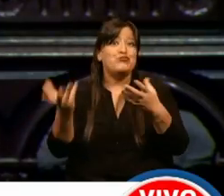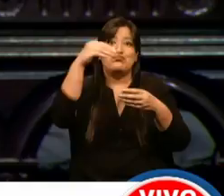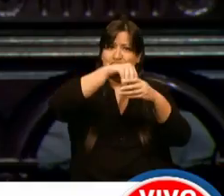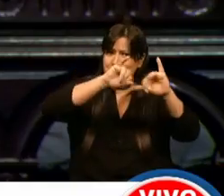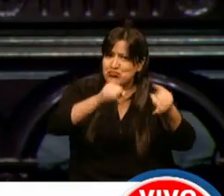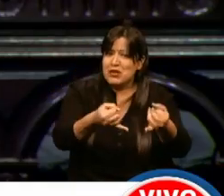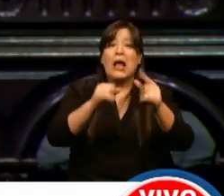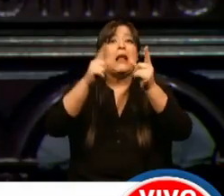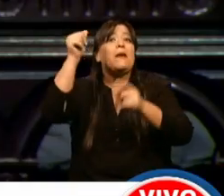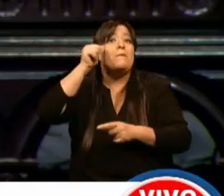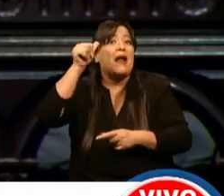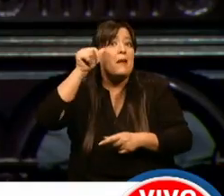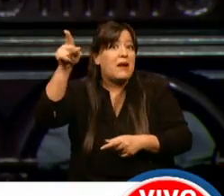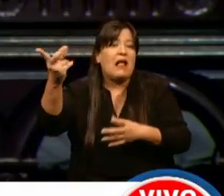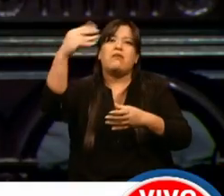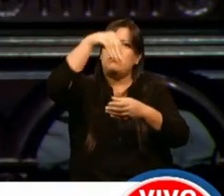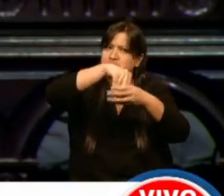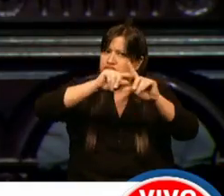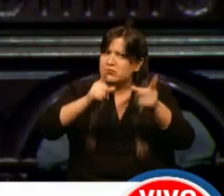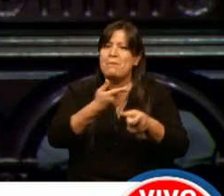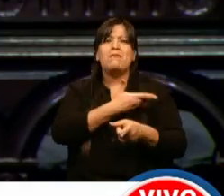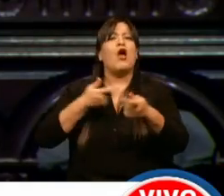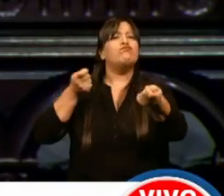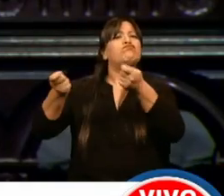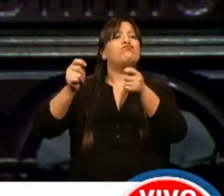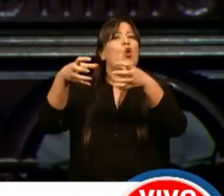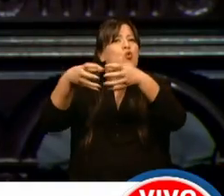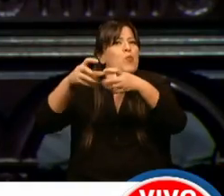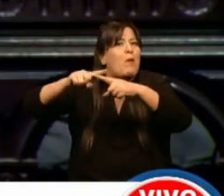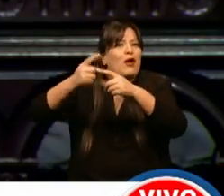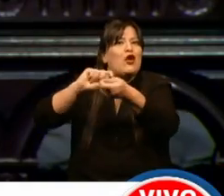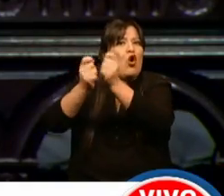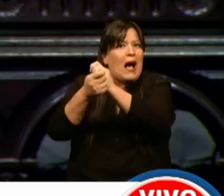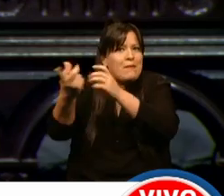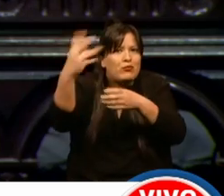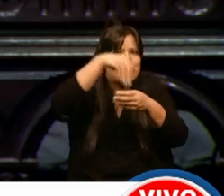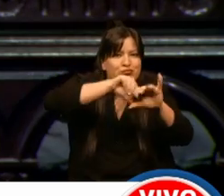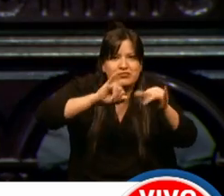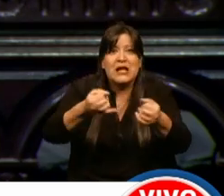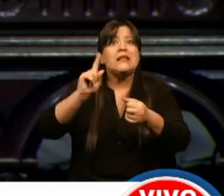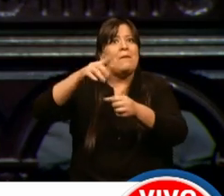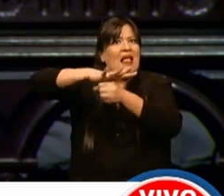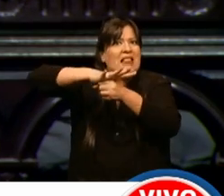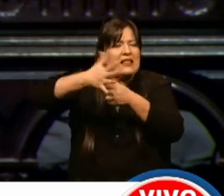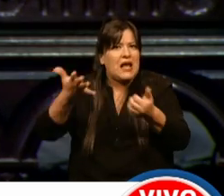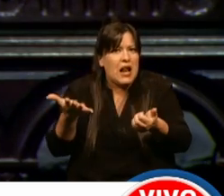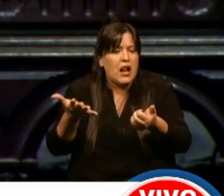mar del plata también gobernada por cambiemos ingresa tandil